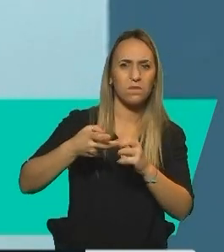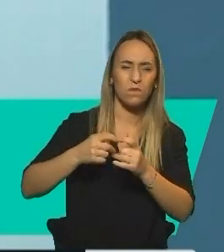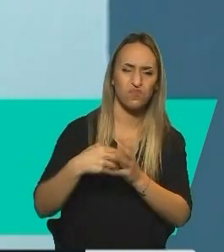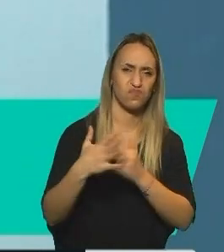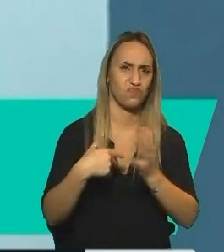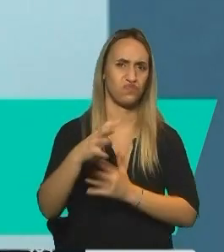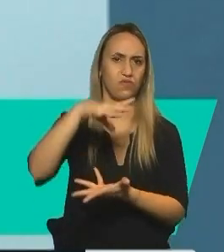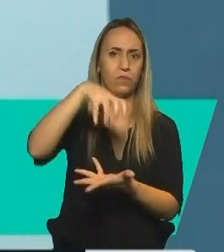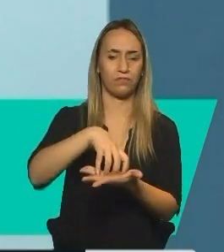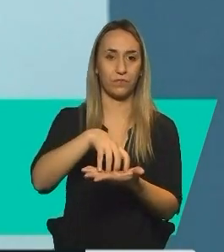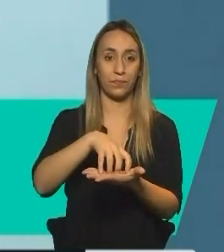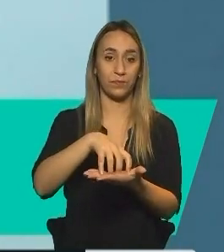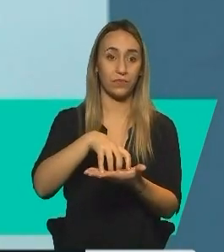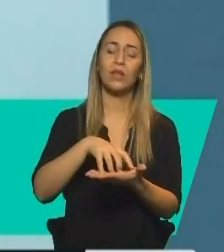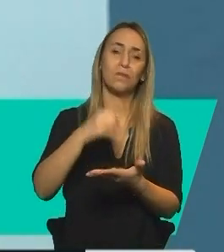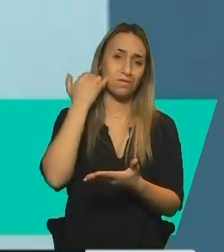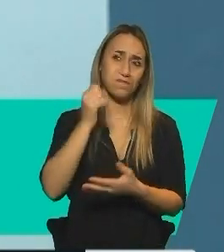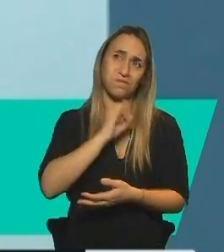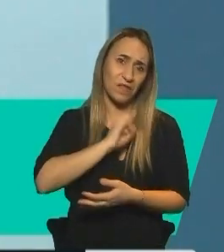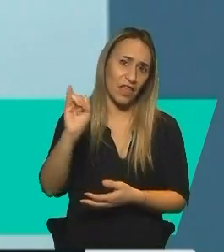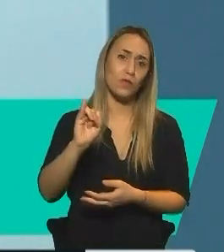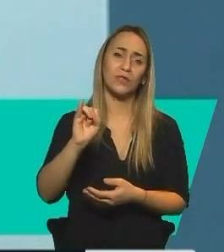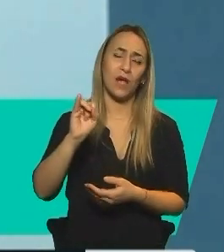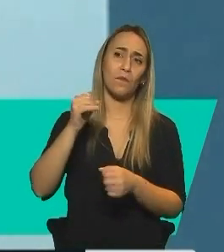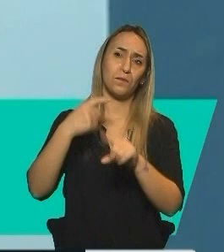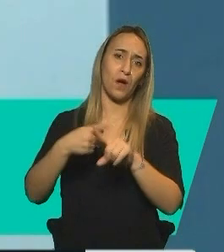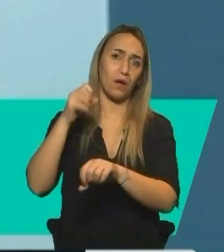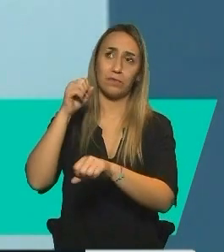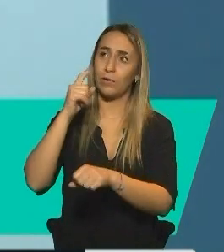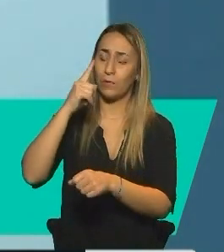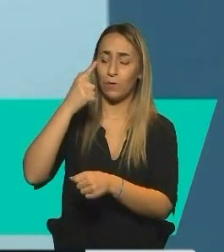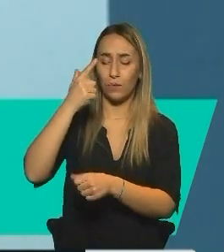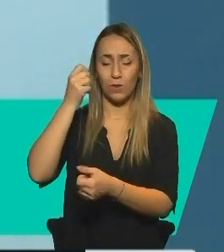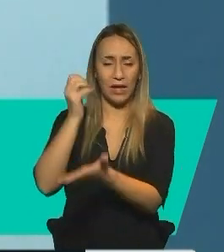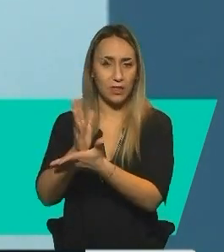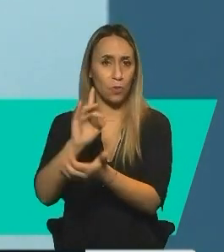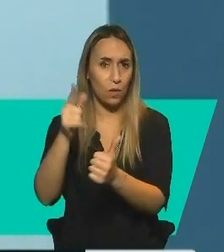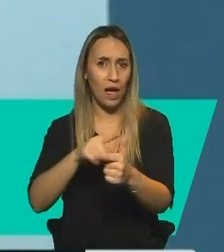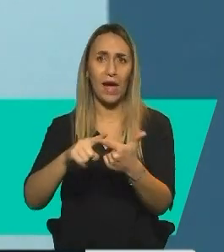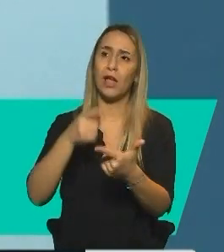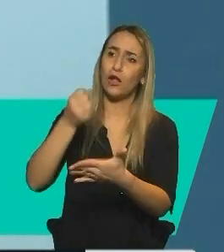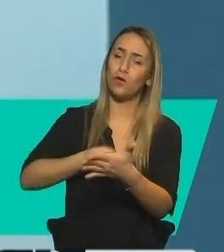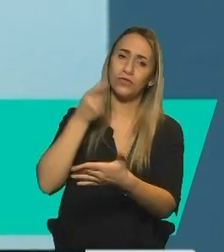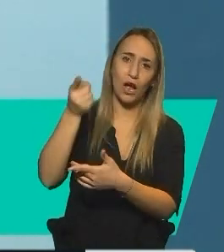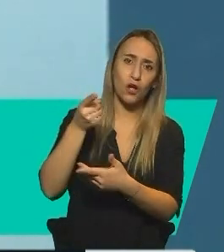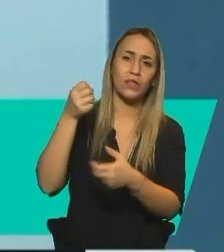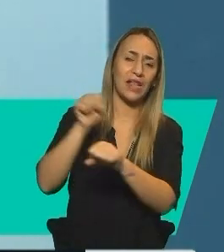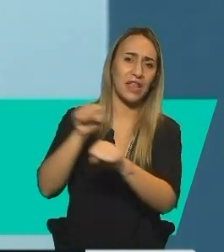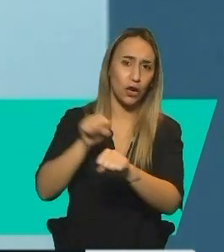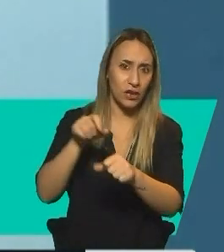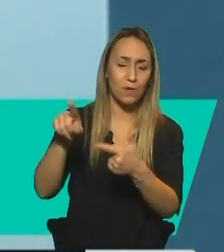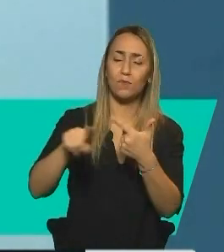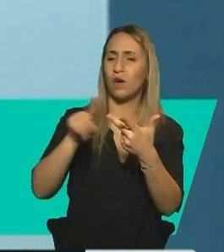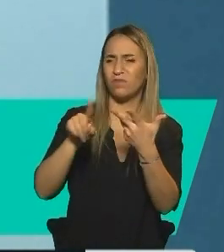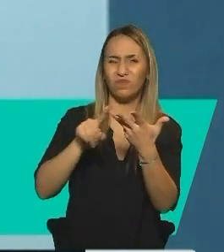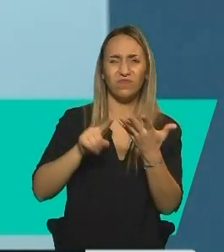misión de la denuncia a la impunidad, la lucha contra el terror y de la exigencia de justicia, que es también un legado